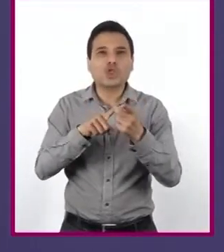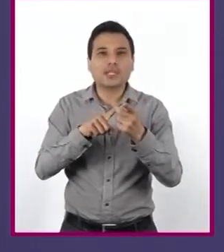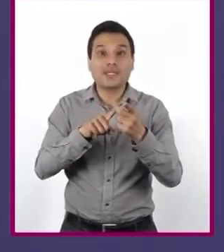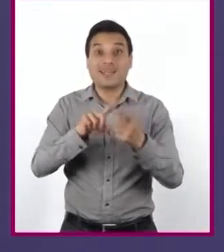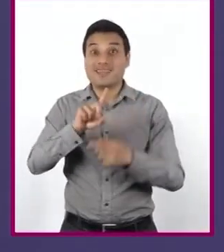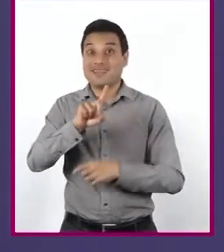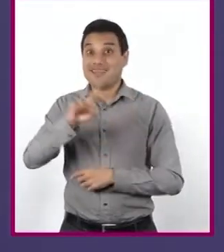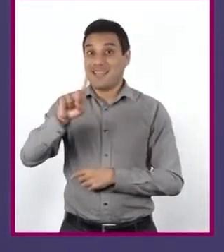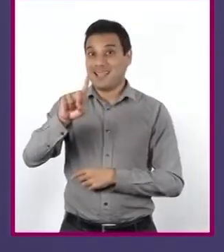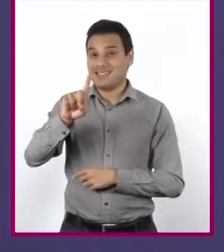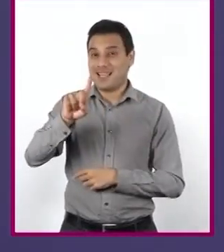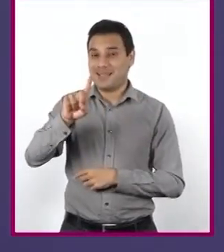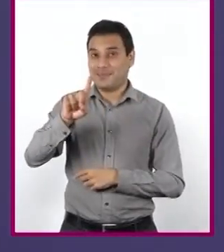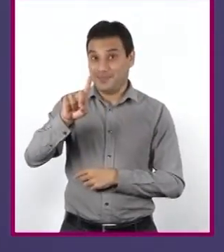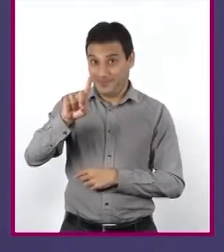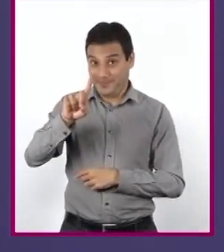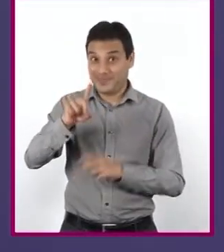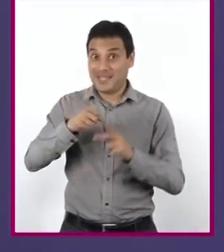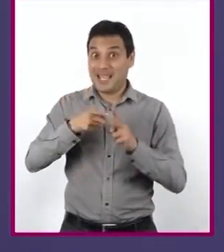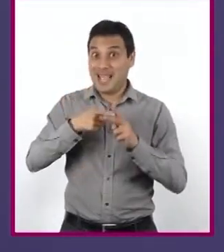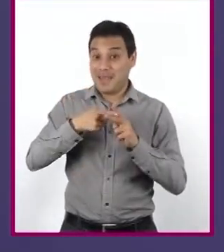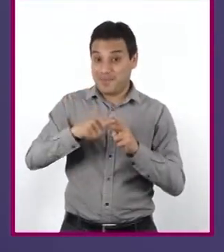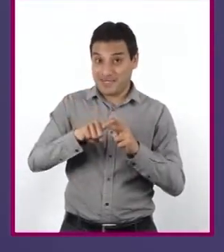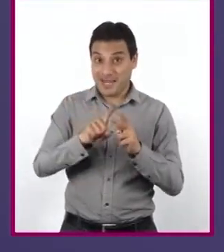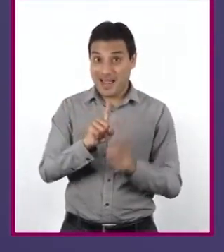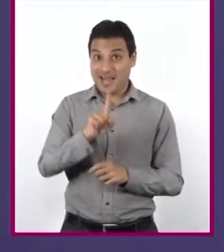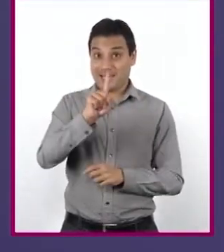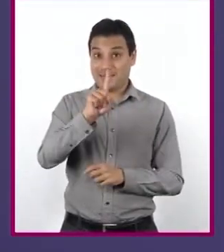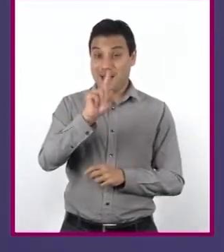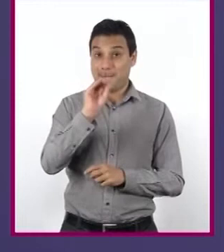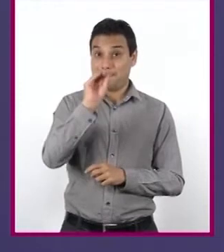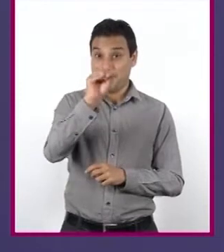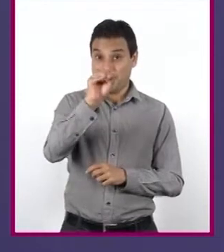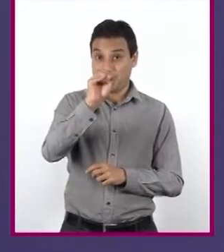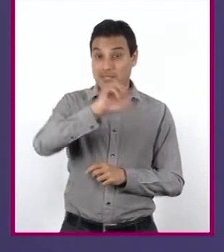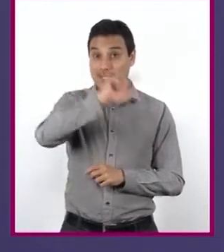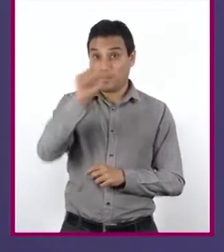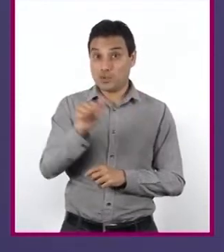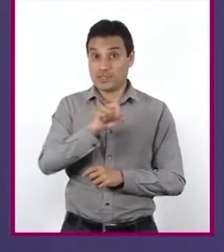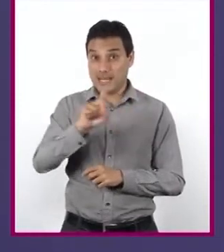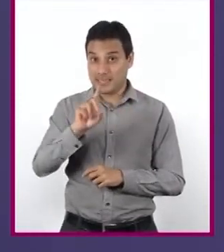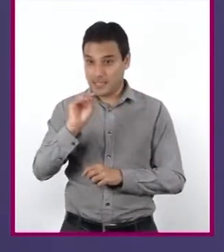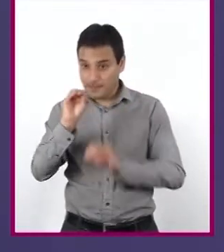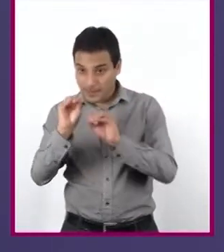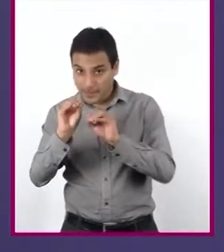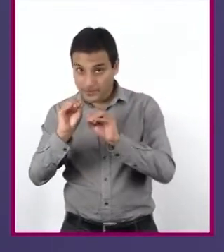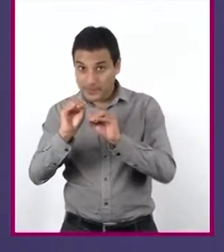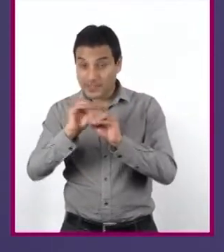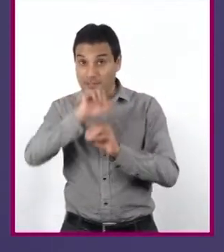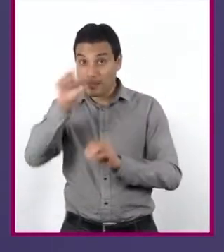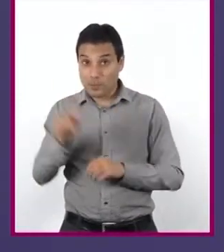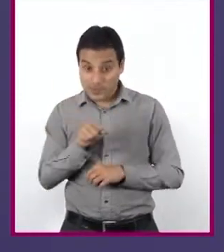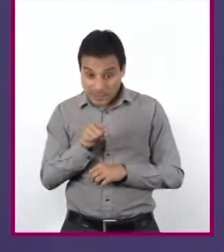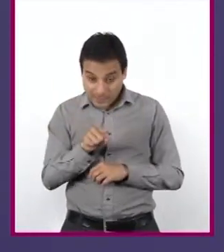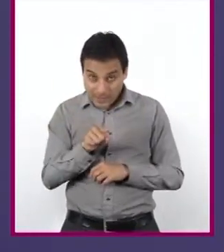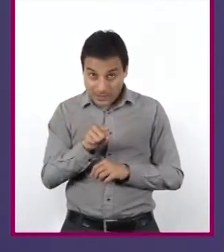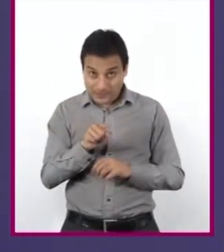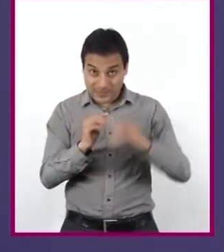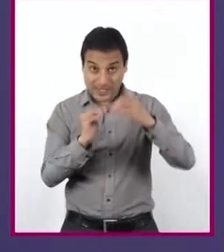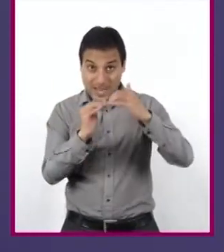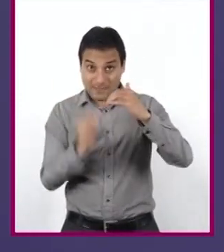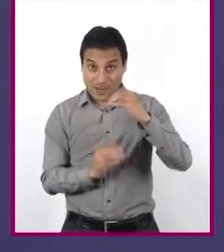tal forma que se empieza por arriba, derecha, abajo e izquierda.